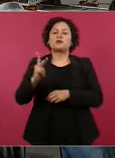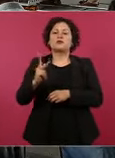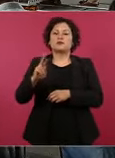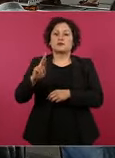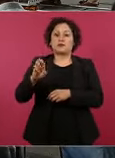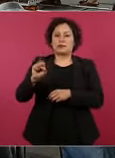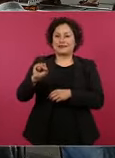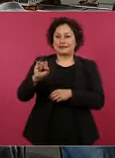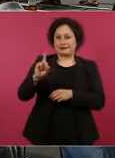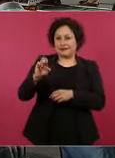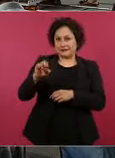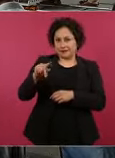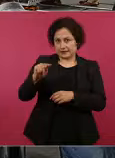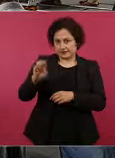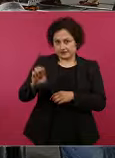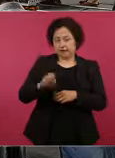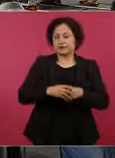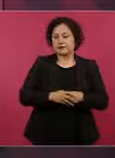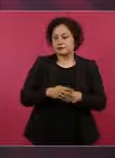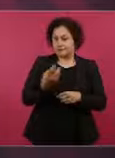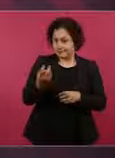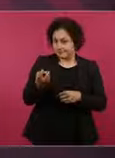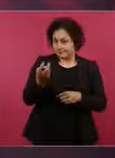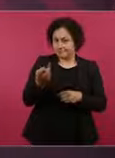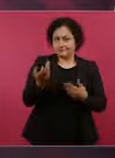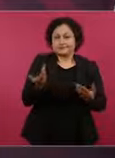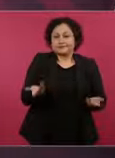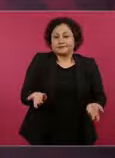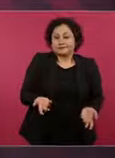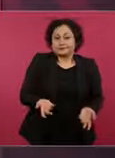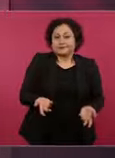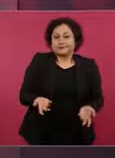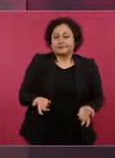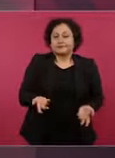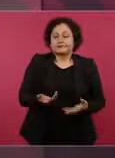Narcopresidente, sí. Entonces, pues es